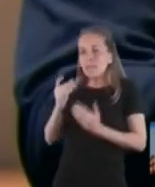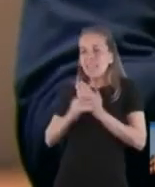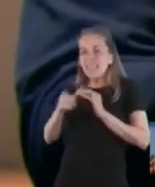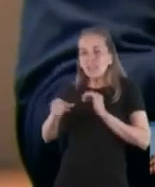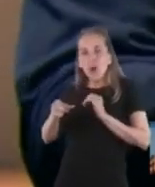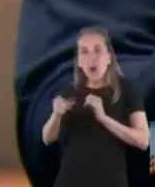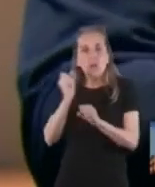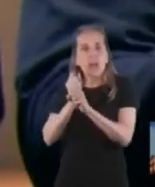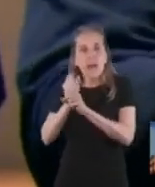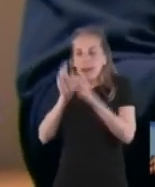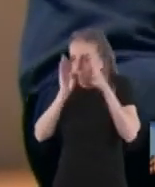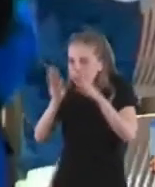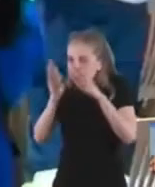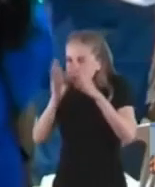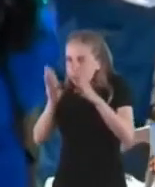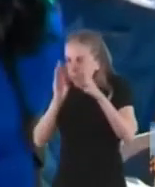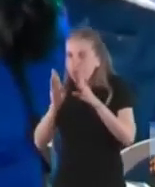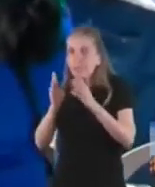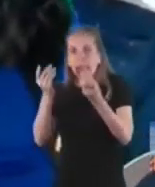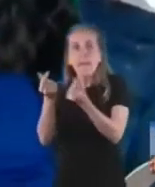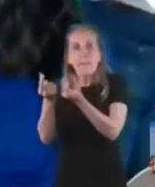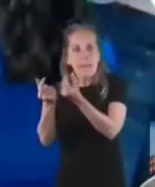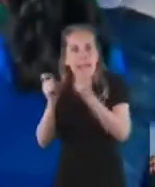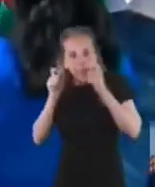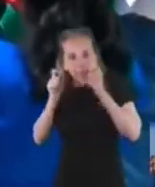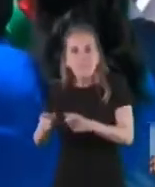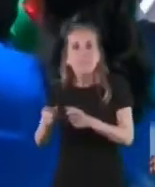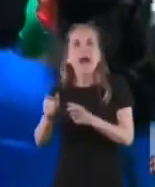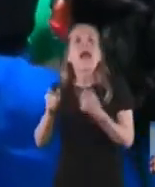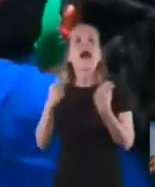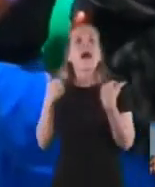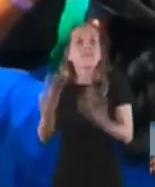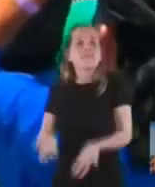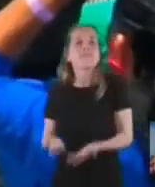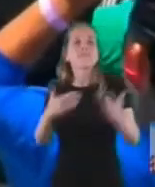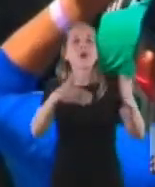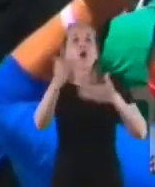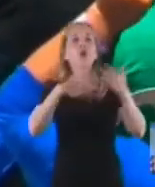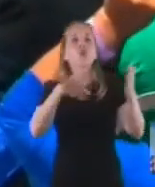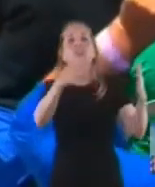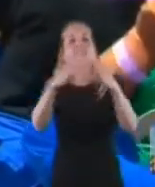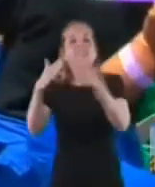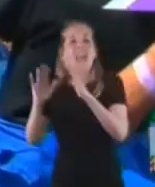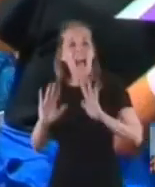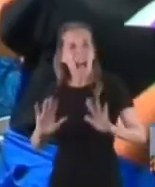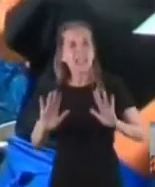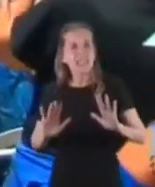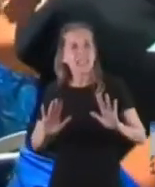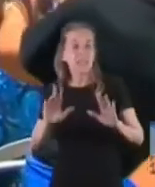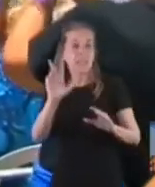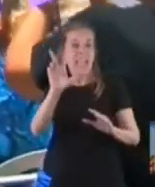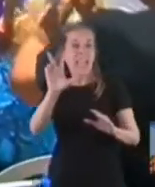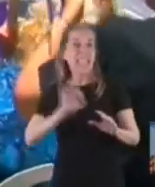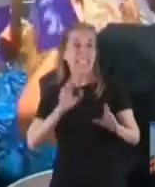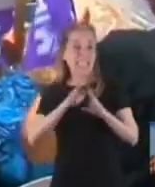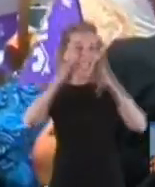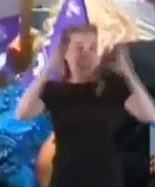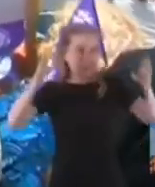solo para eso, que tenga el presupuesto necesario para eso. Y así pudimos construir en